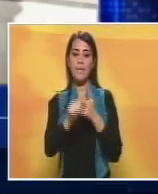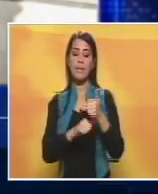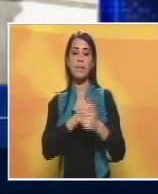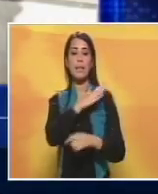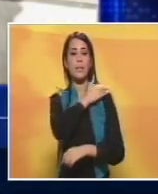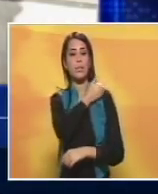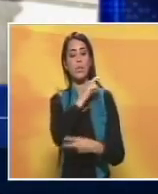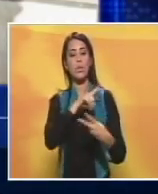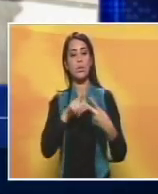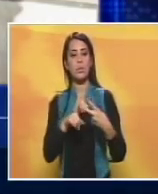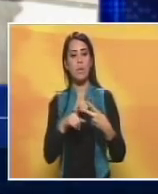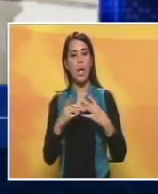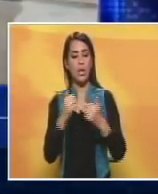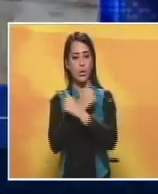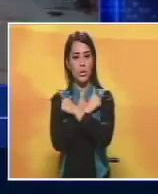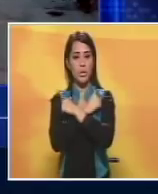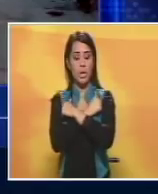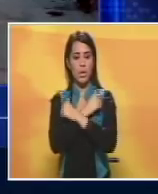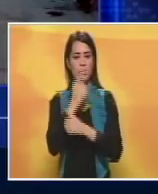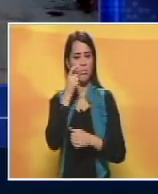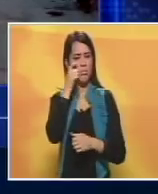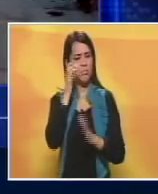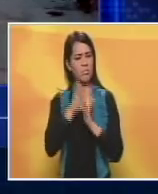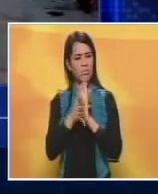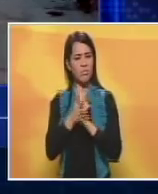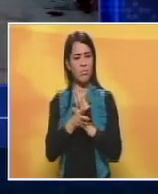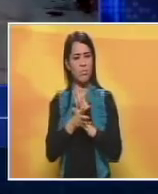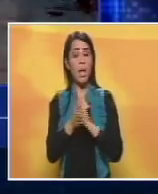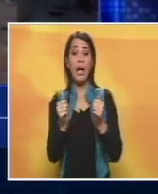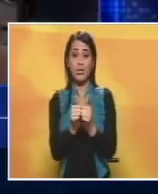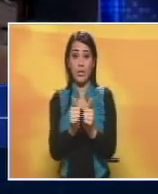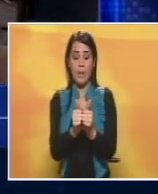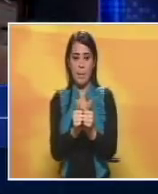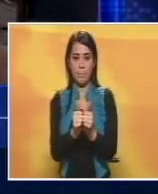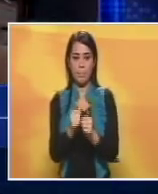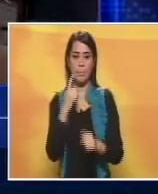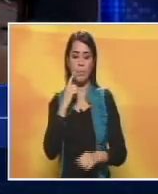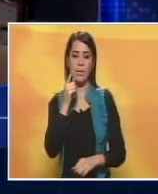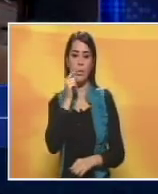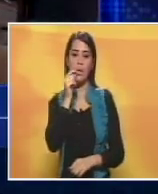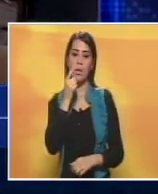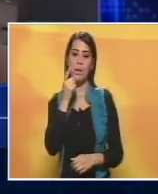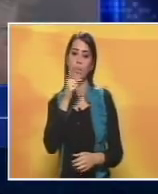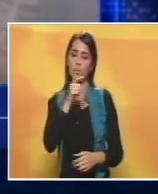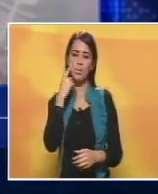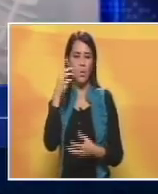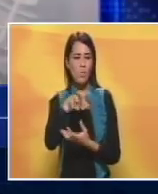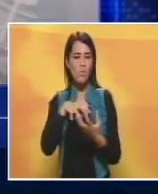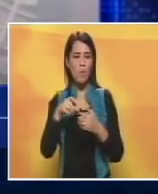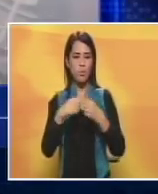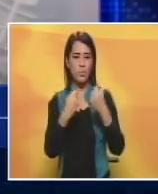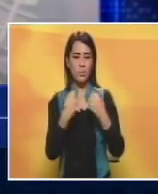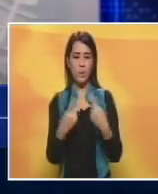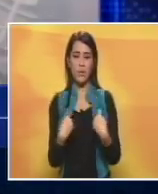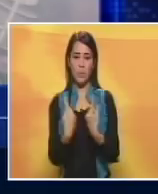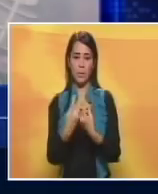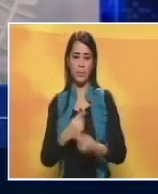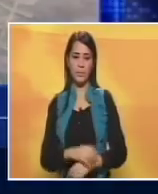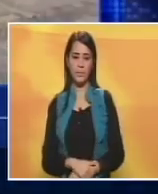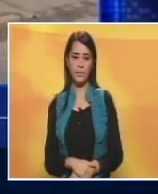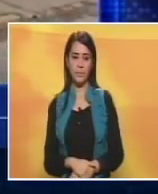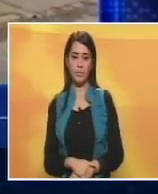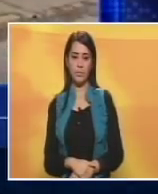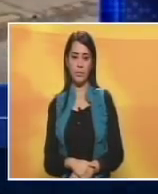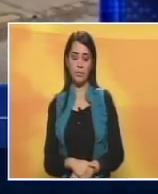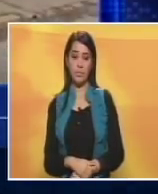y un auxiliar. Las autoridades analizan si la causa de la muerte fue la inhalación de gas, la detonación o la destrucción del espacio. El